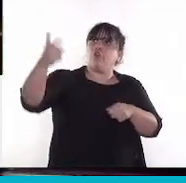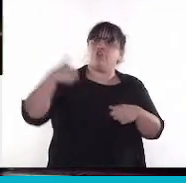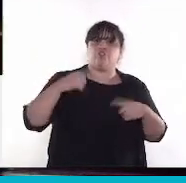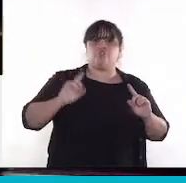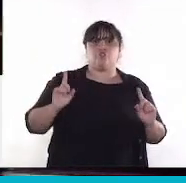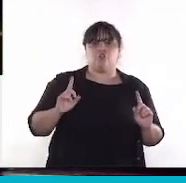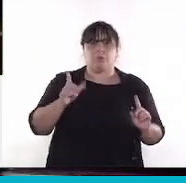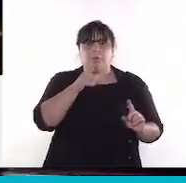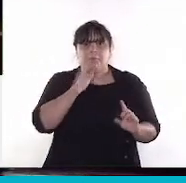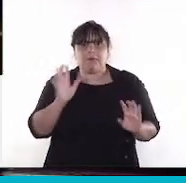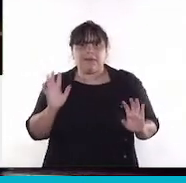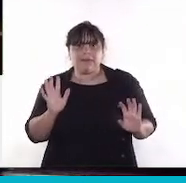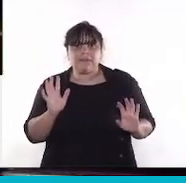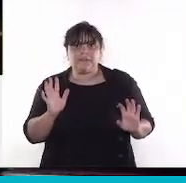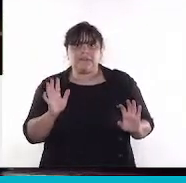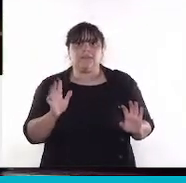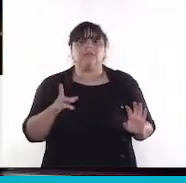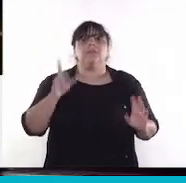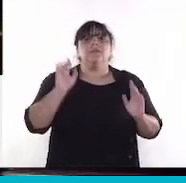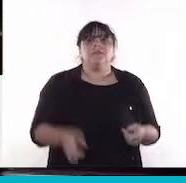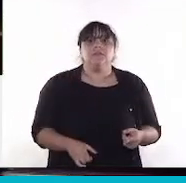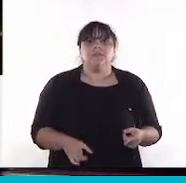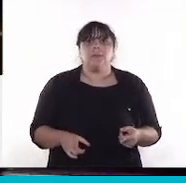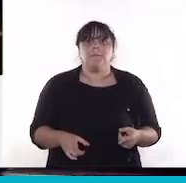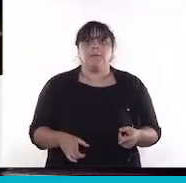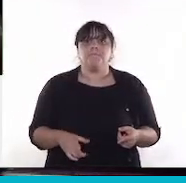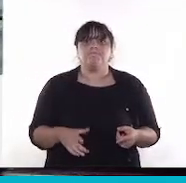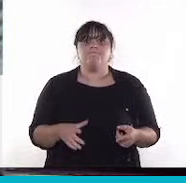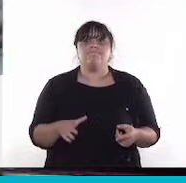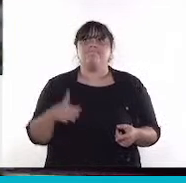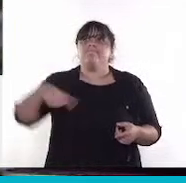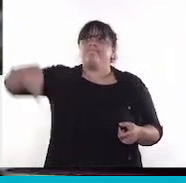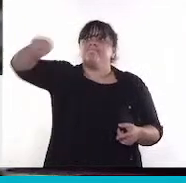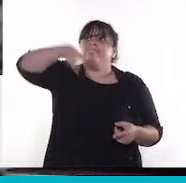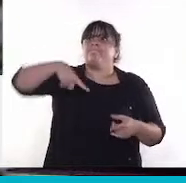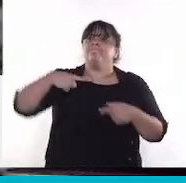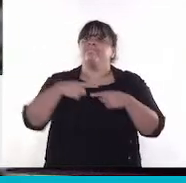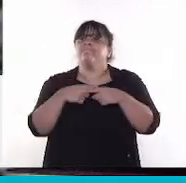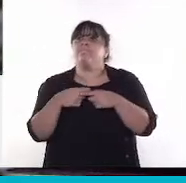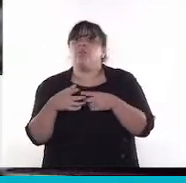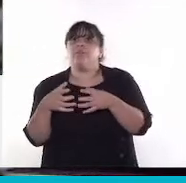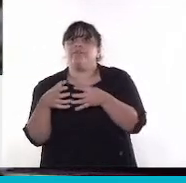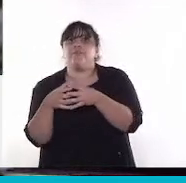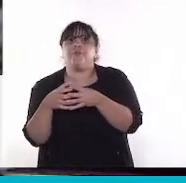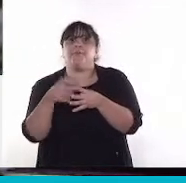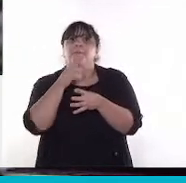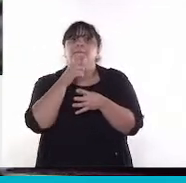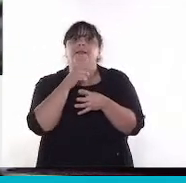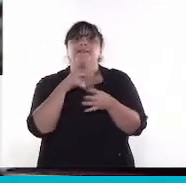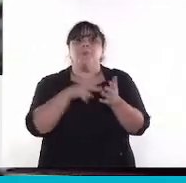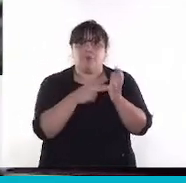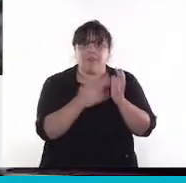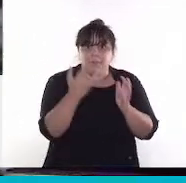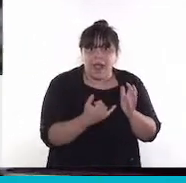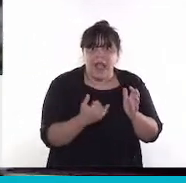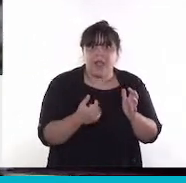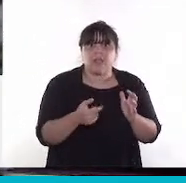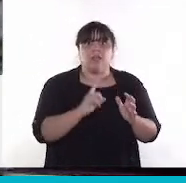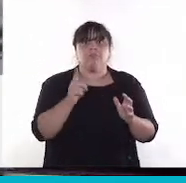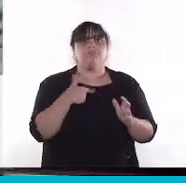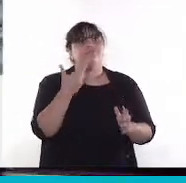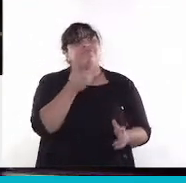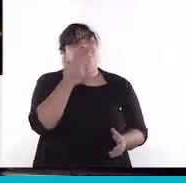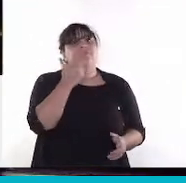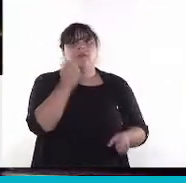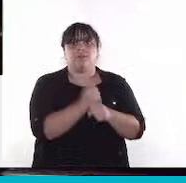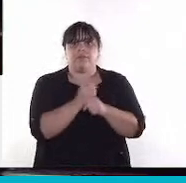y que hacen de los problemas una crónica y no los veo